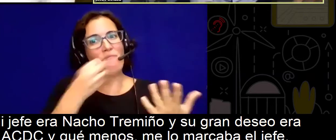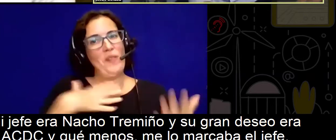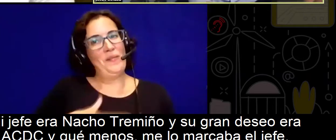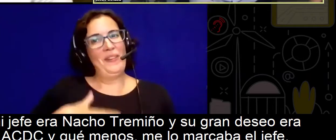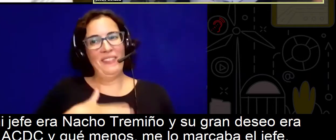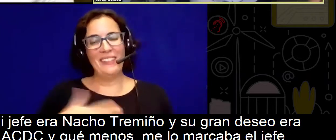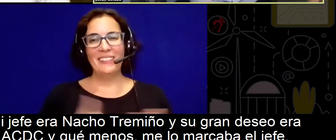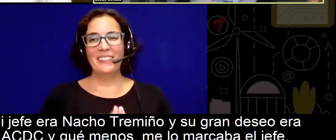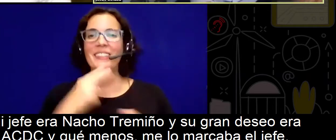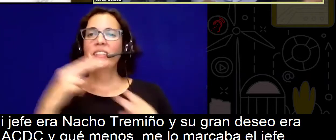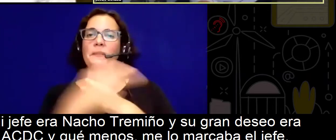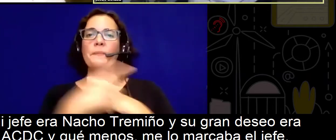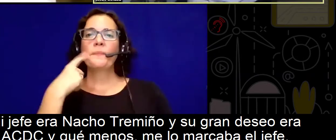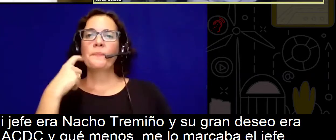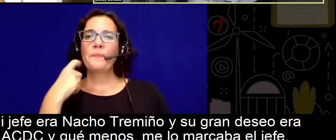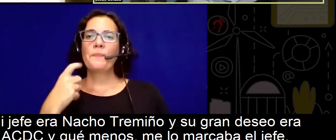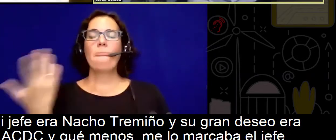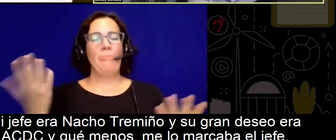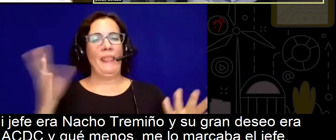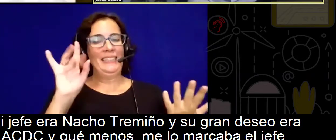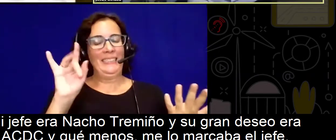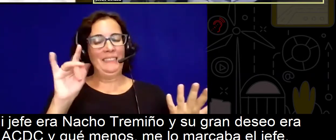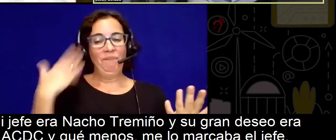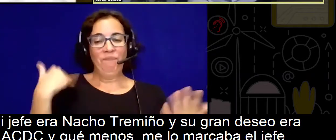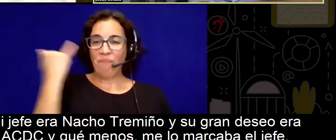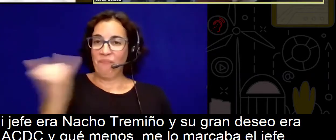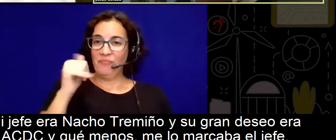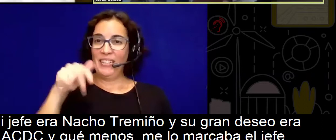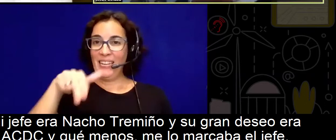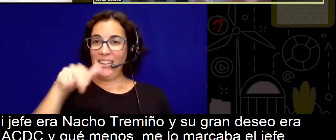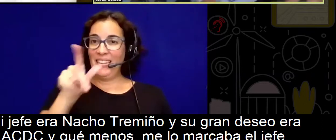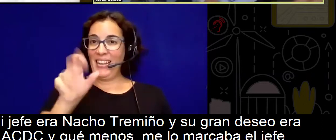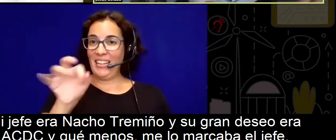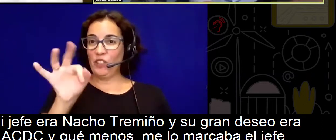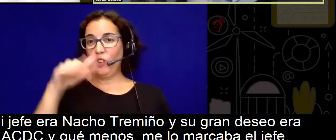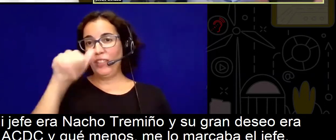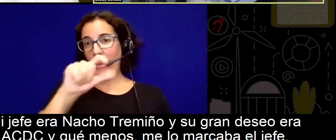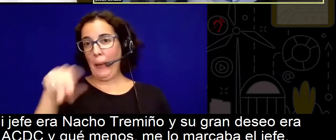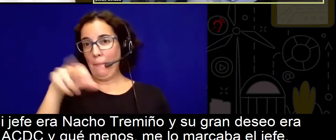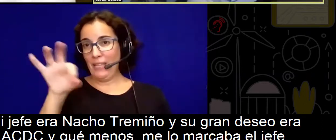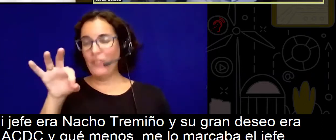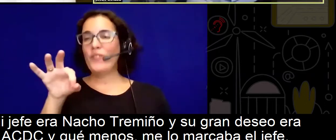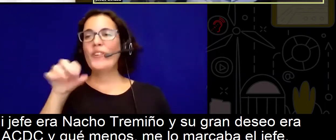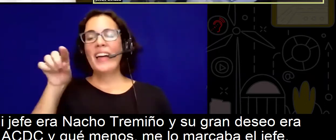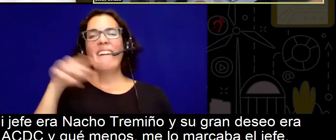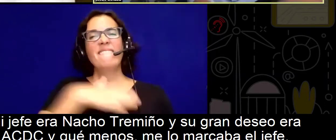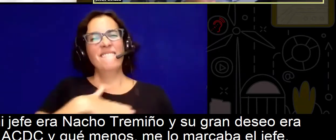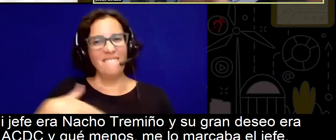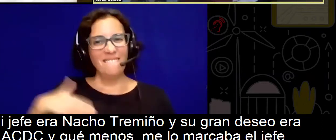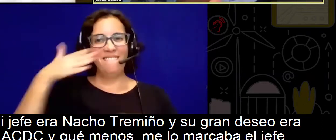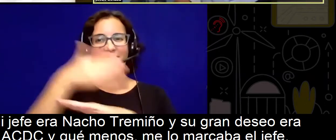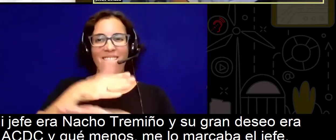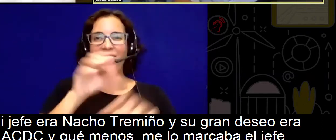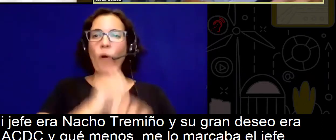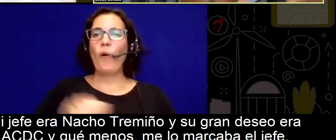bueno, he de decir que en aquel momento mi jefe era Nacho Tremiño y desde luego su gran deseo era ir a un concierto de ACDC y qué